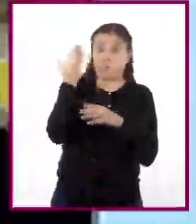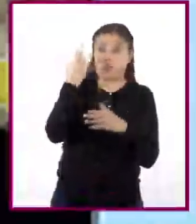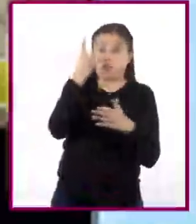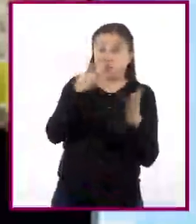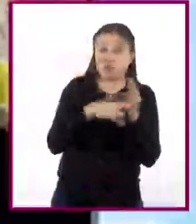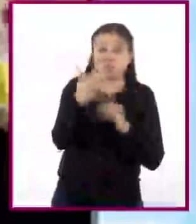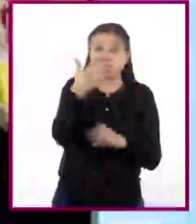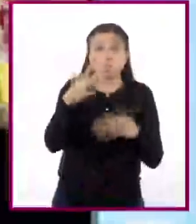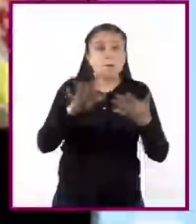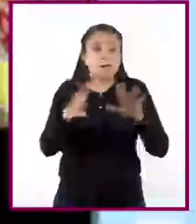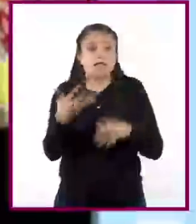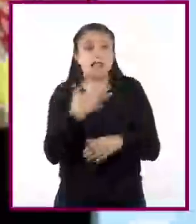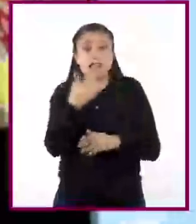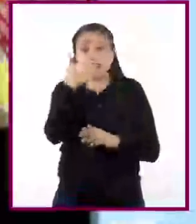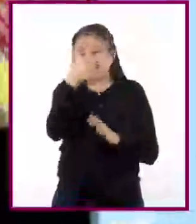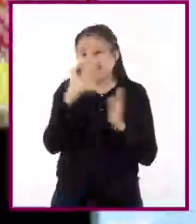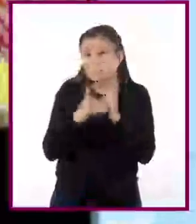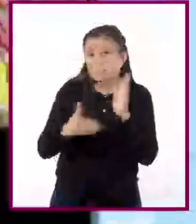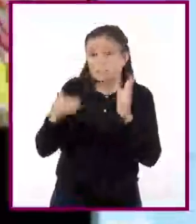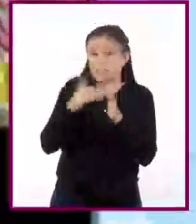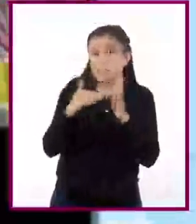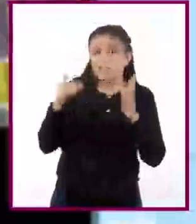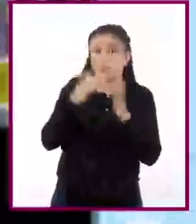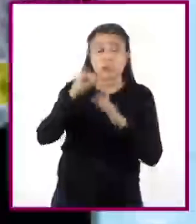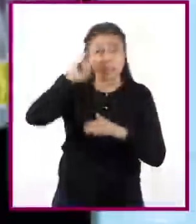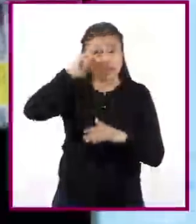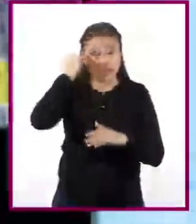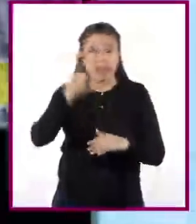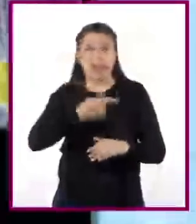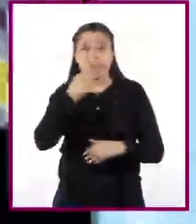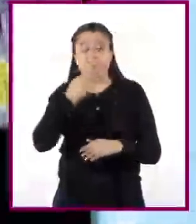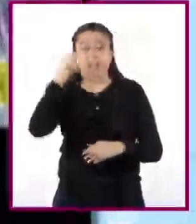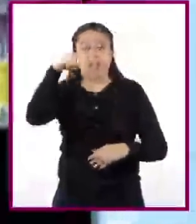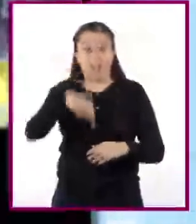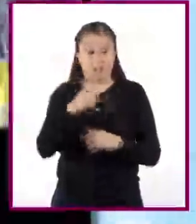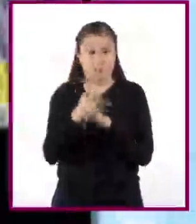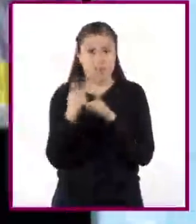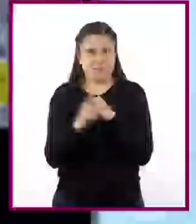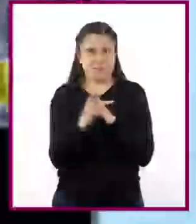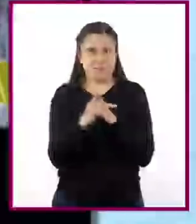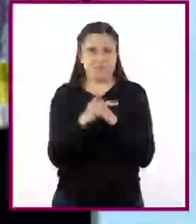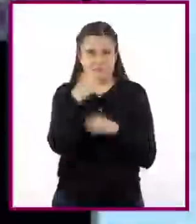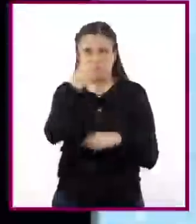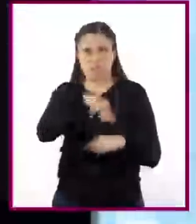había aproximadamente 6 millones de hablantes de alguna lengua indígena en nuestro país.